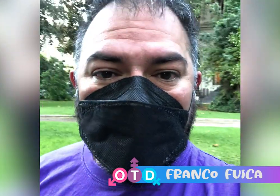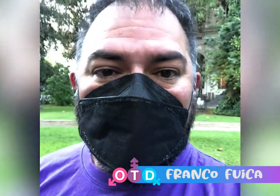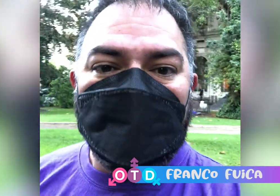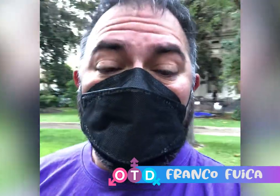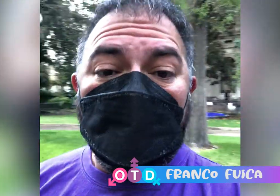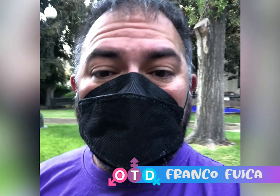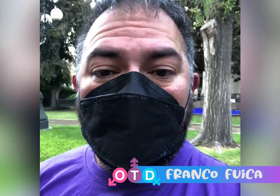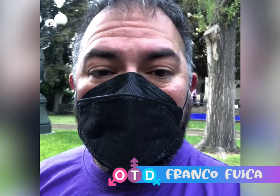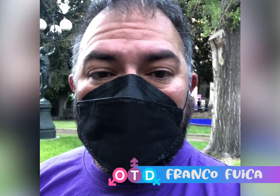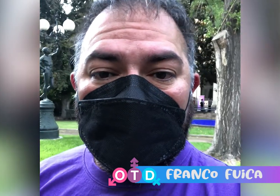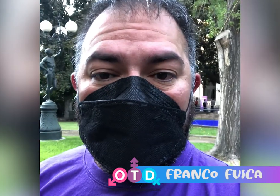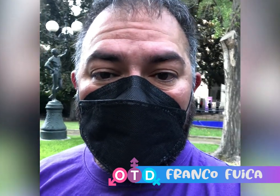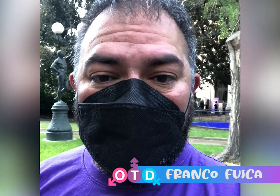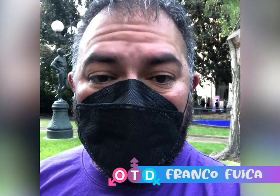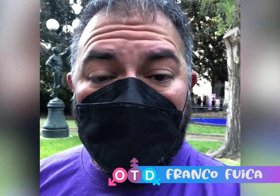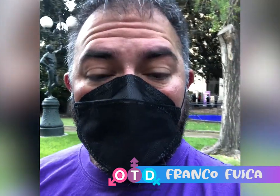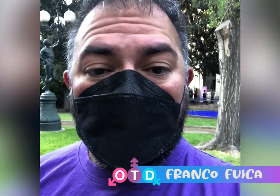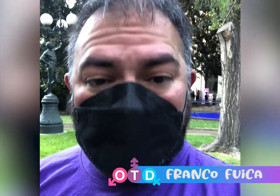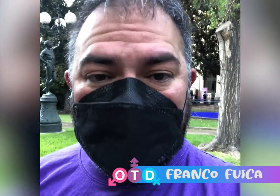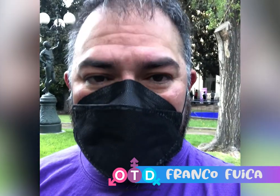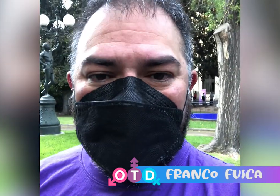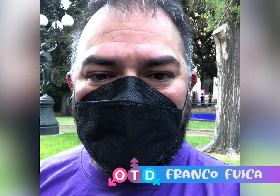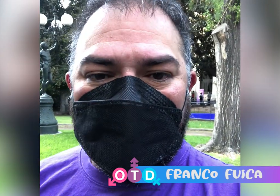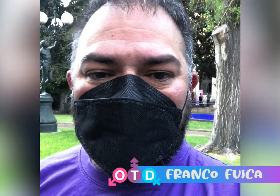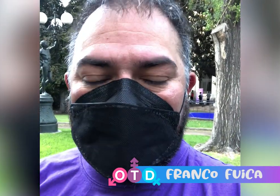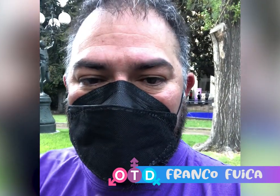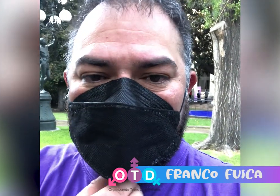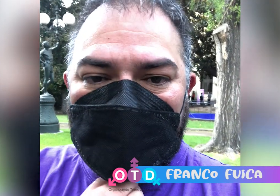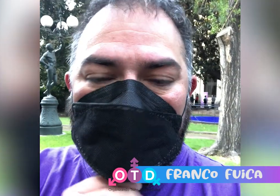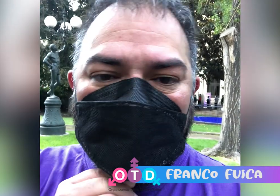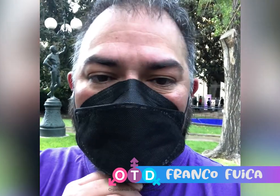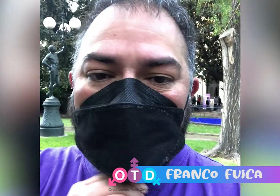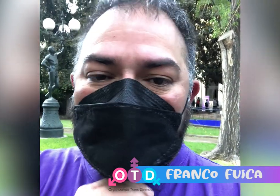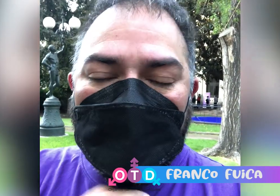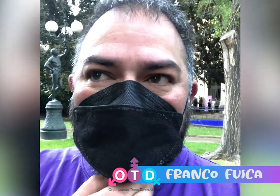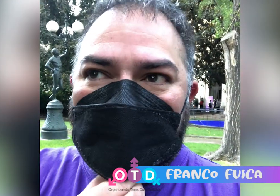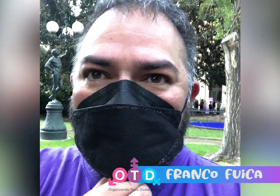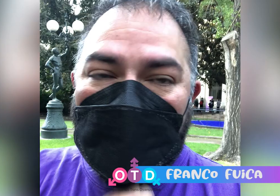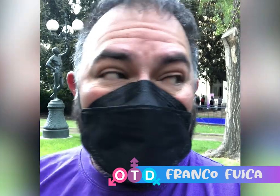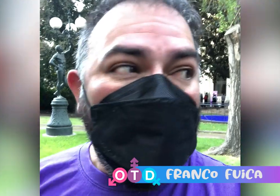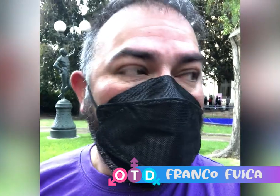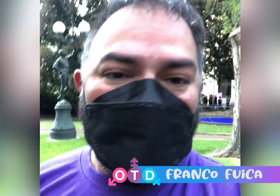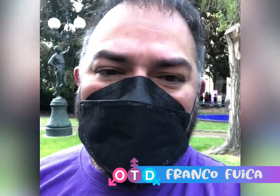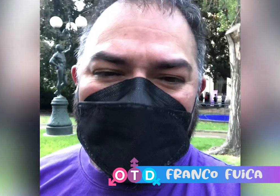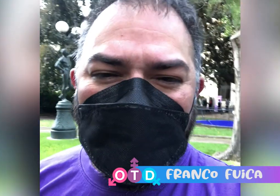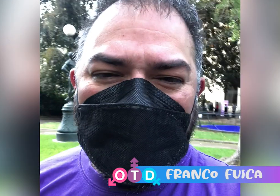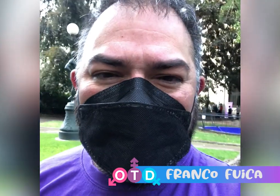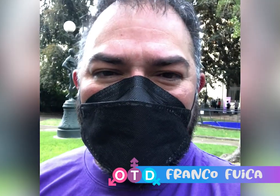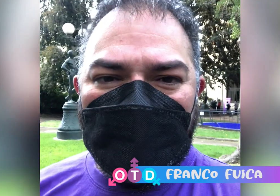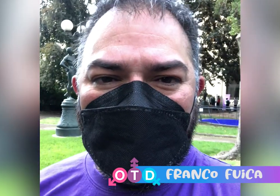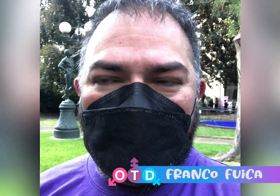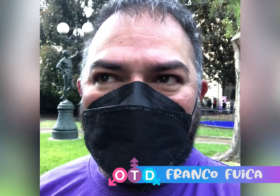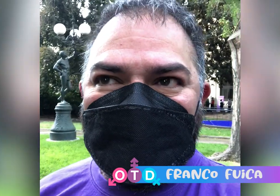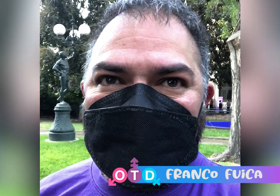hacemos siempre con mucho, mucho cariño, con harta dedicación, para mejorar las condiciones de vida de las personas trans y para hacerlo también